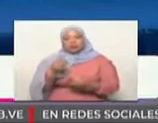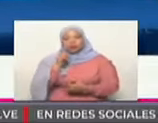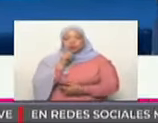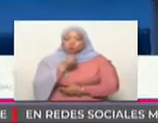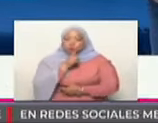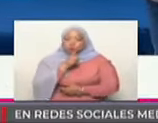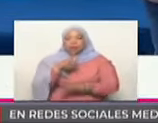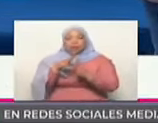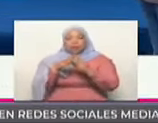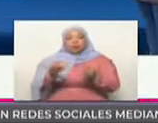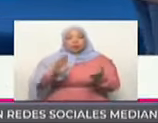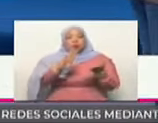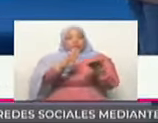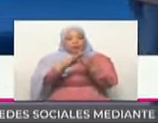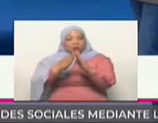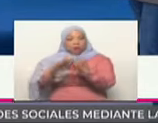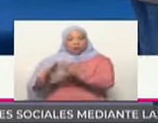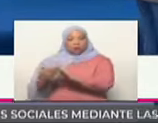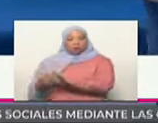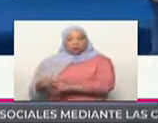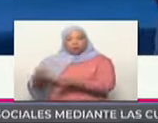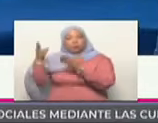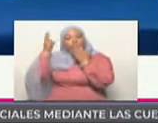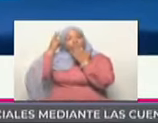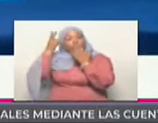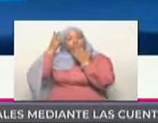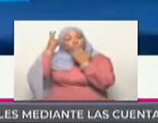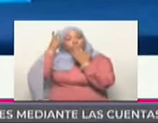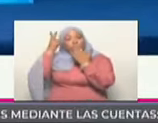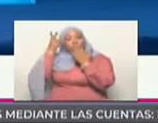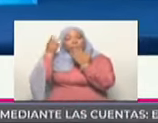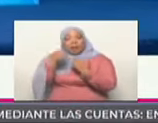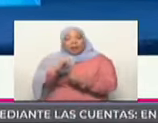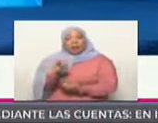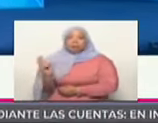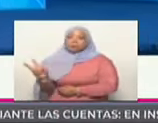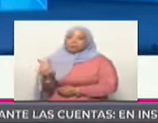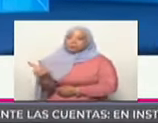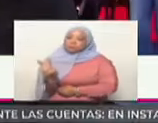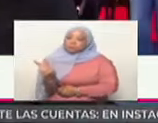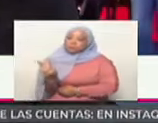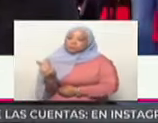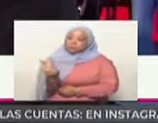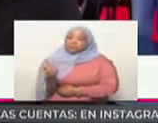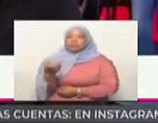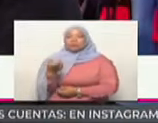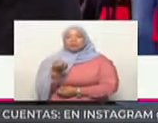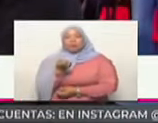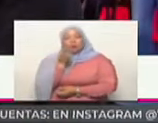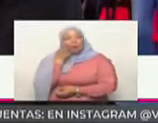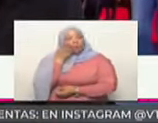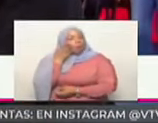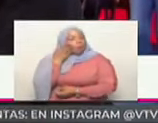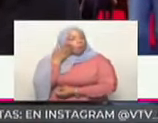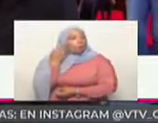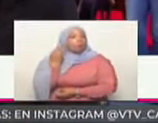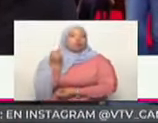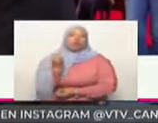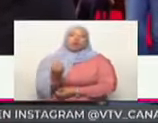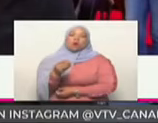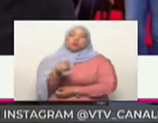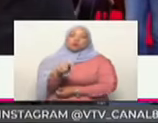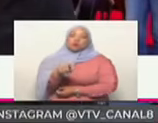de todo el pueblo, los pueblos indígenas de Venezuela, estamos muy orgullosos de que